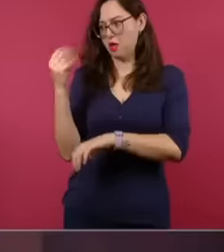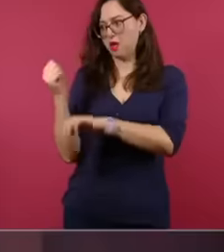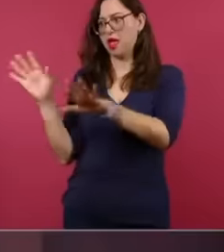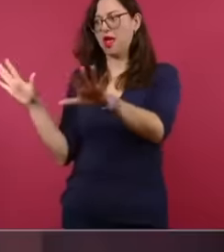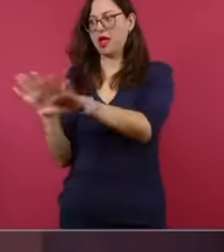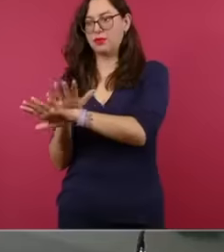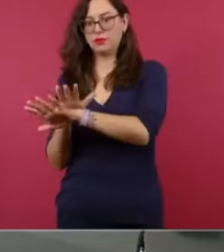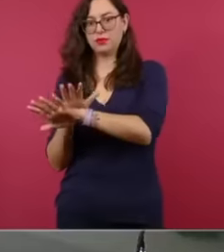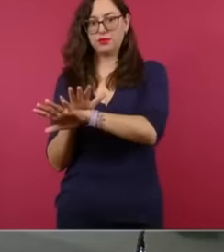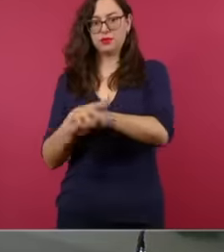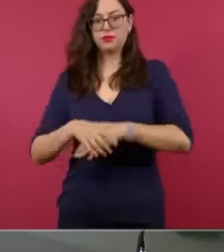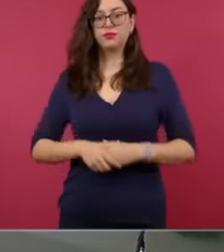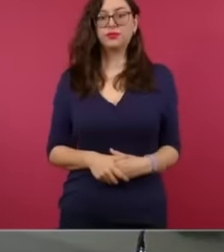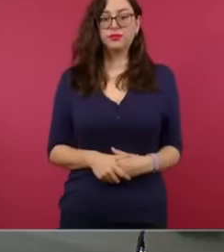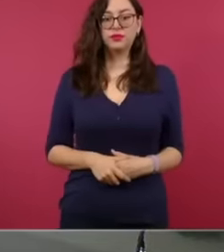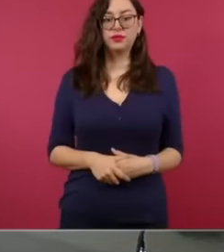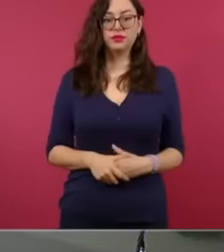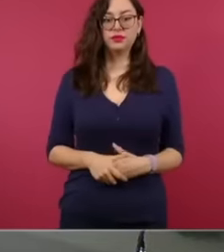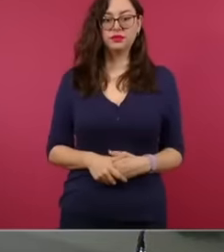Reina,